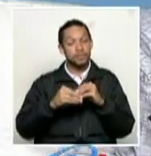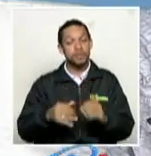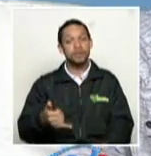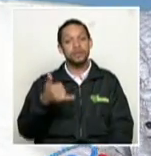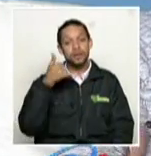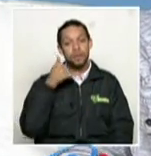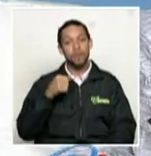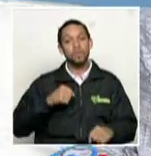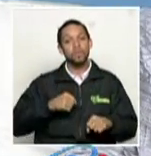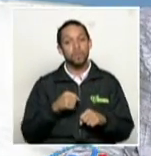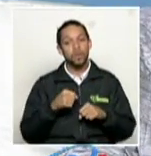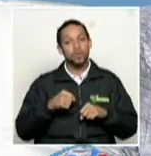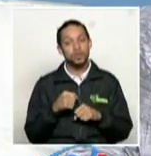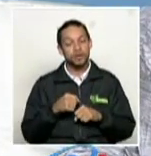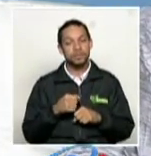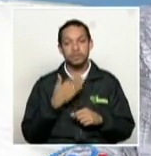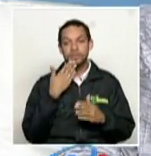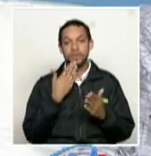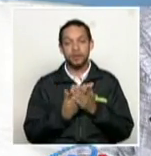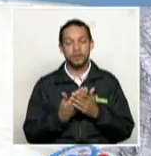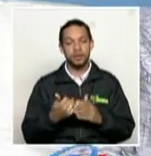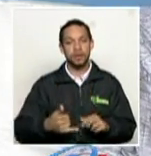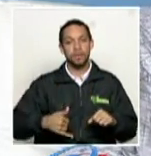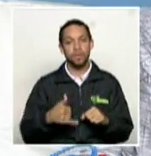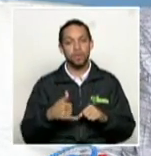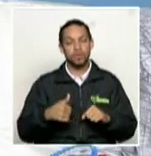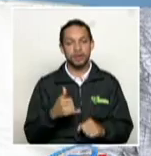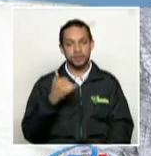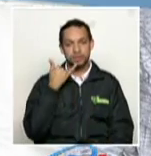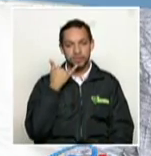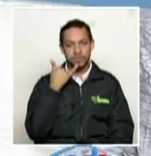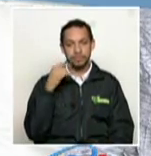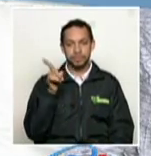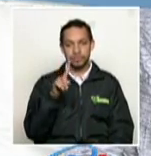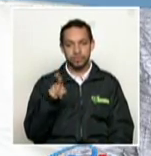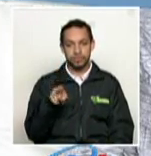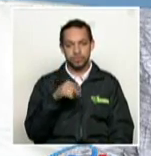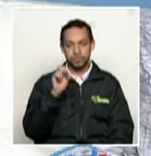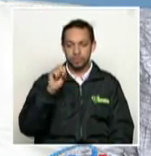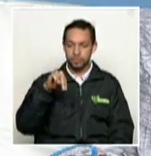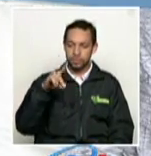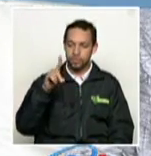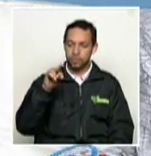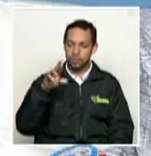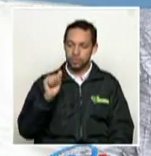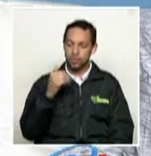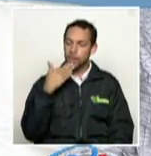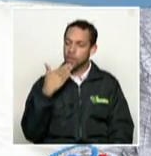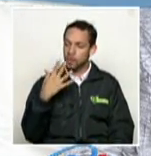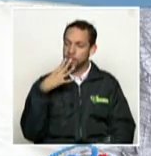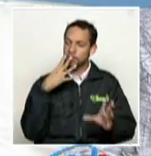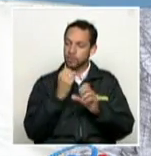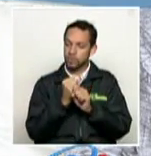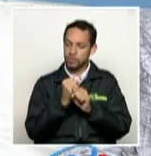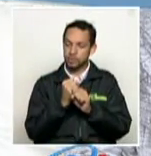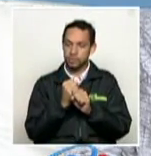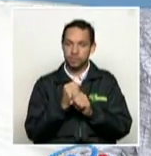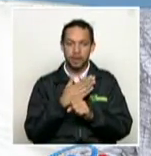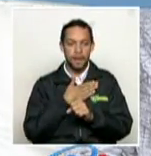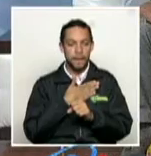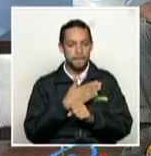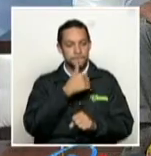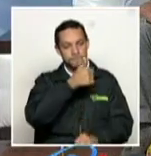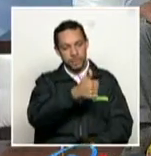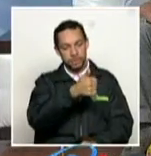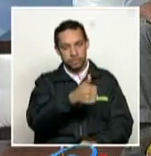Bogotá otra llamada, mucha audiencia en Bogotá, muchas gracias. Sandra, bienvenida. Muy buenas noches, doctor Rojas, ¿cómo está? Bien,